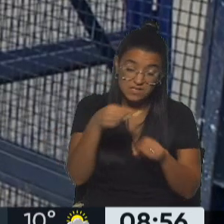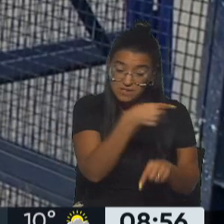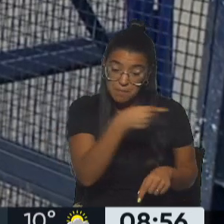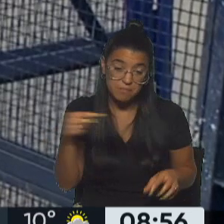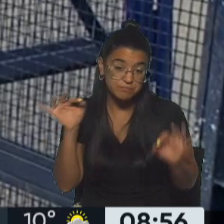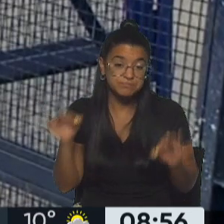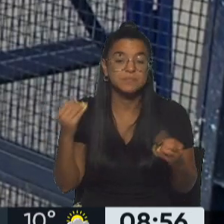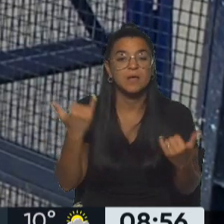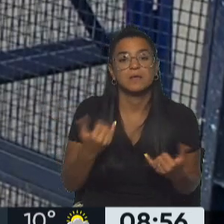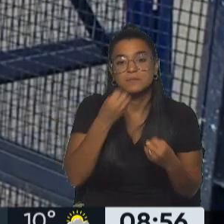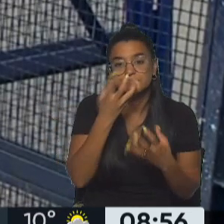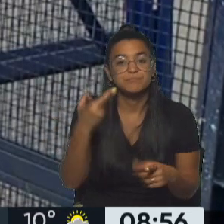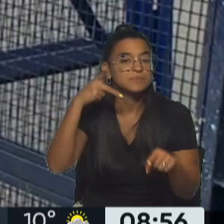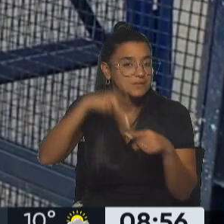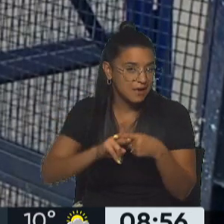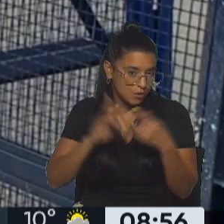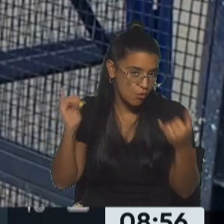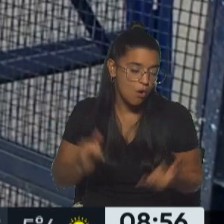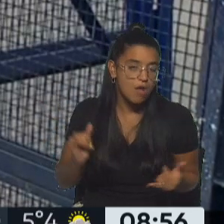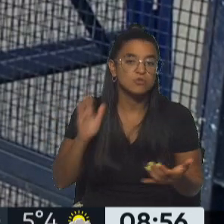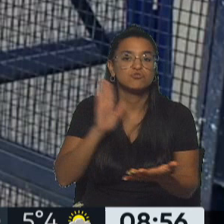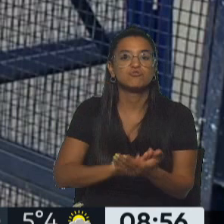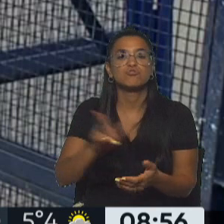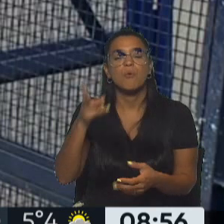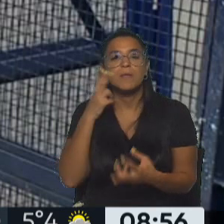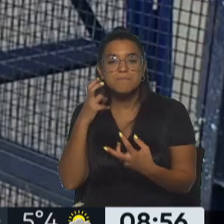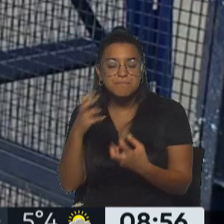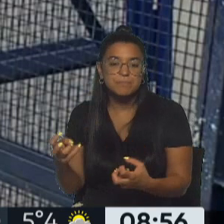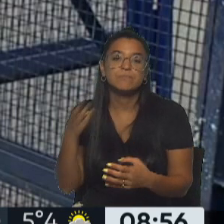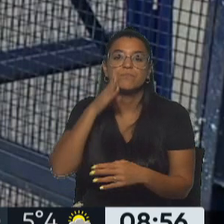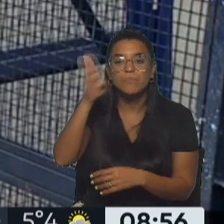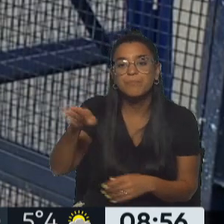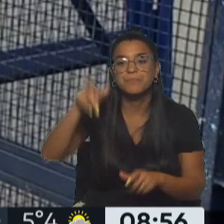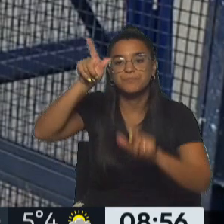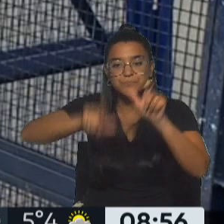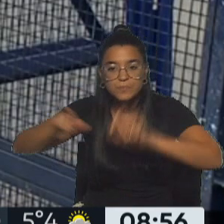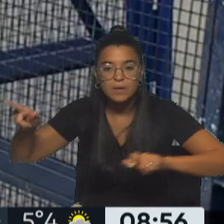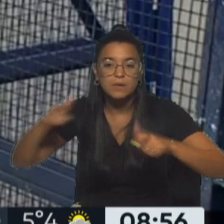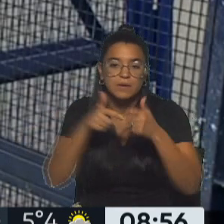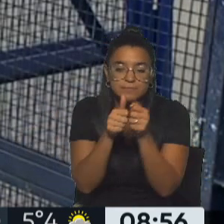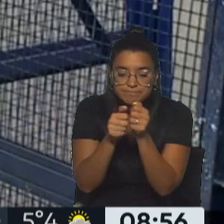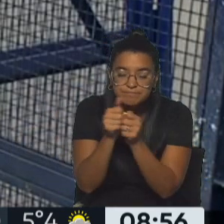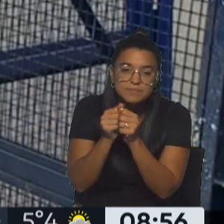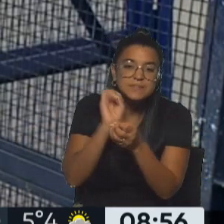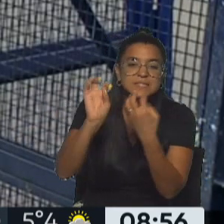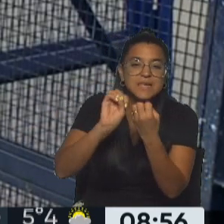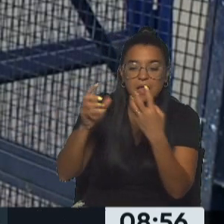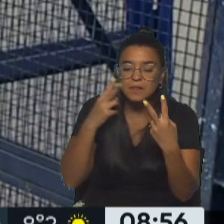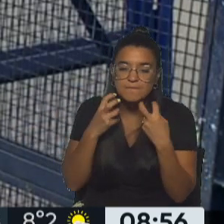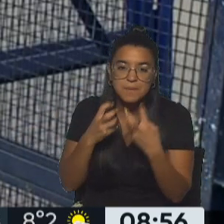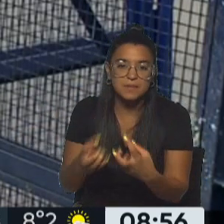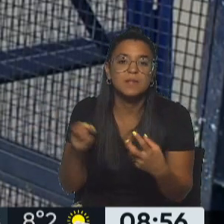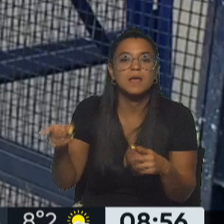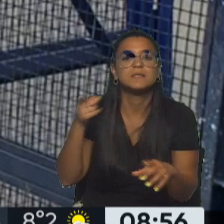contar con testimonios muy técnicos que tienen que ver con peritos que han analizado los chats que hemos conocido en las últimas horas en los celulares